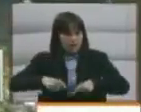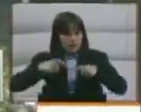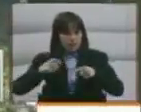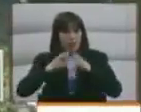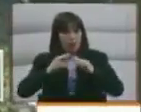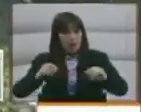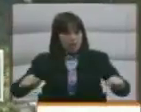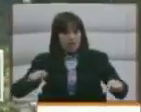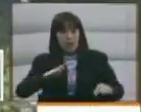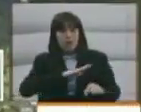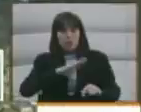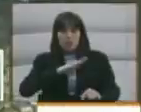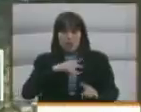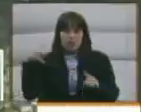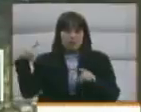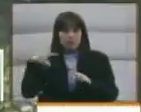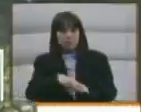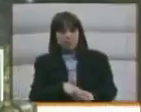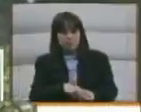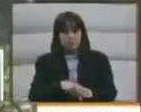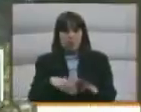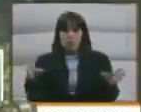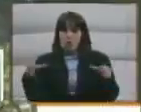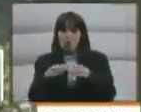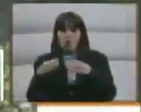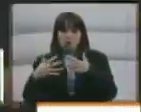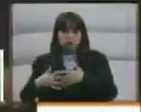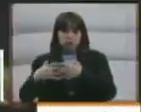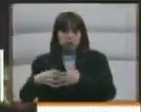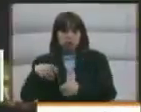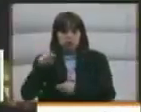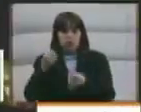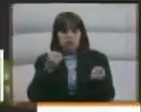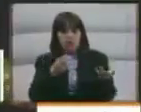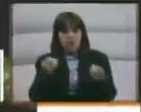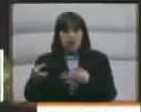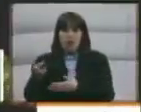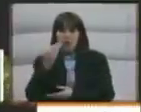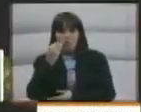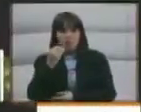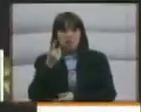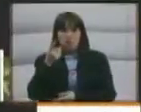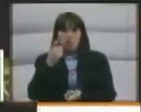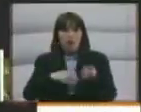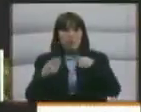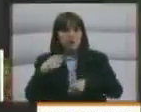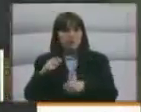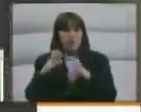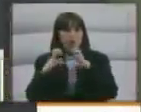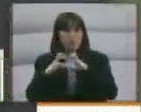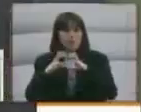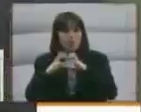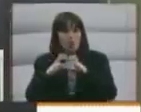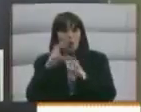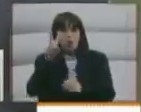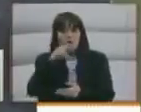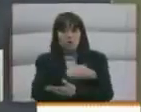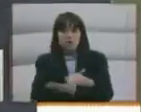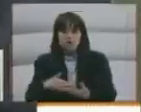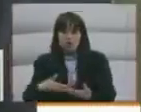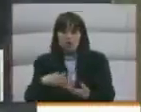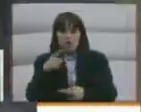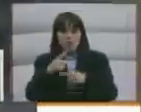el marginamiento por parte de los sectores que distribuyen a esta población. ¿A cómo vendes tú el kilo de pimentón? 2,5 millones.